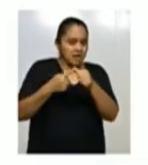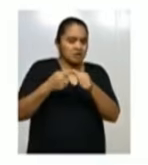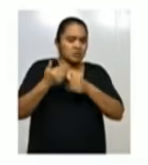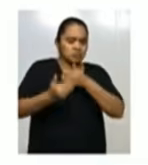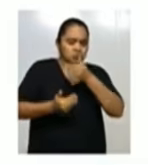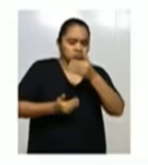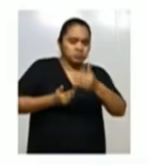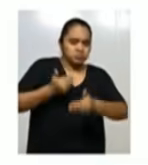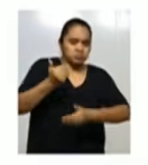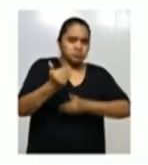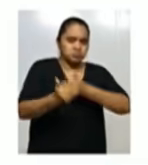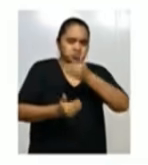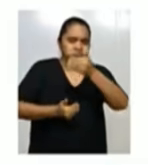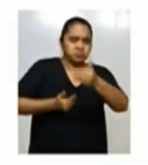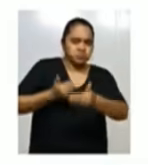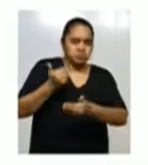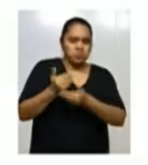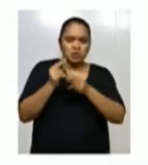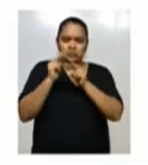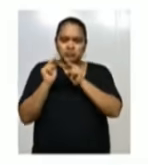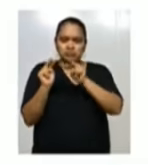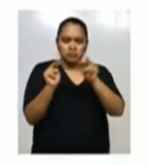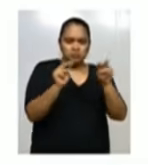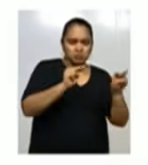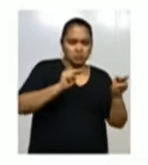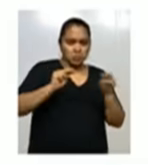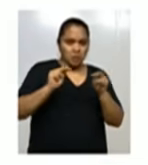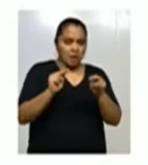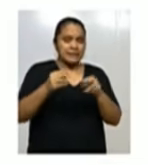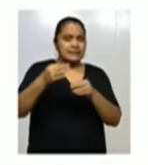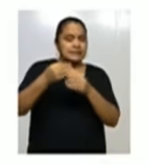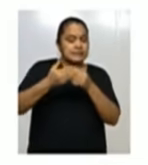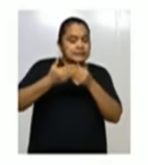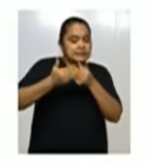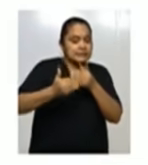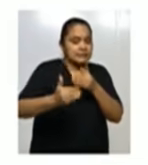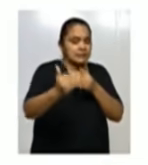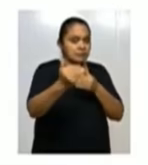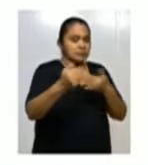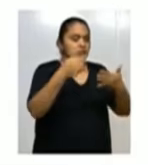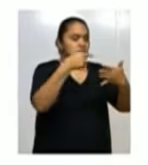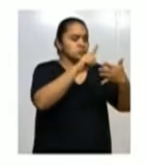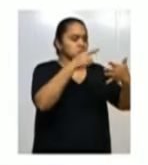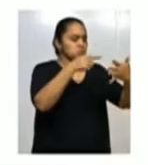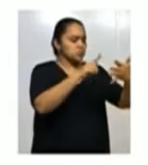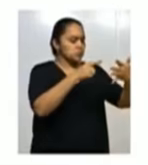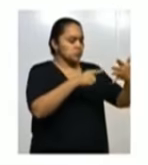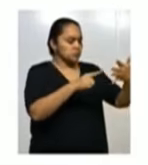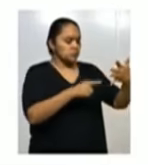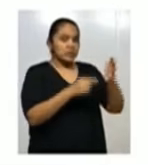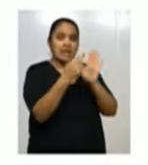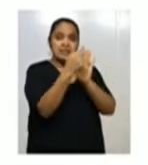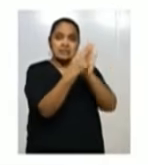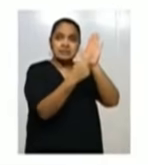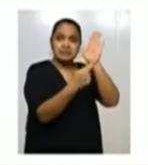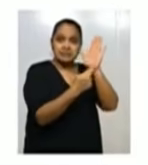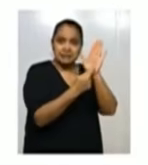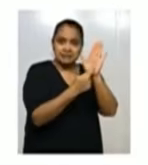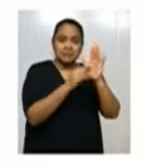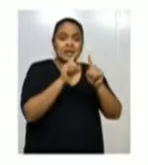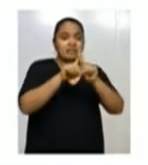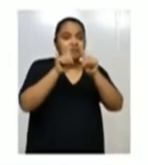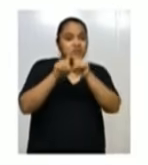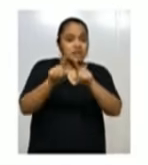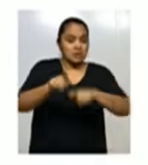apertura gradual en etapas. La supervisión debe ser permanente, con un estricto cumplimiento de los negocios o oportunidades que estén